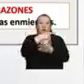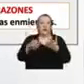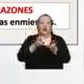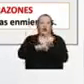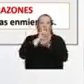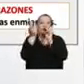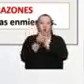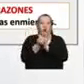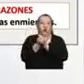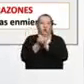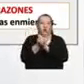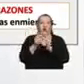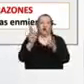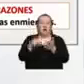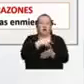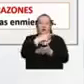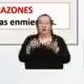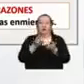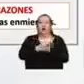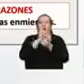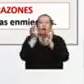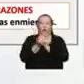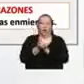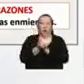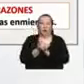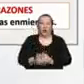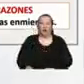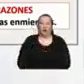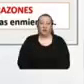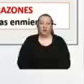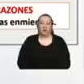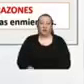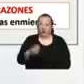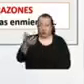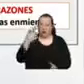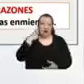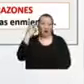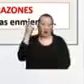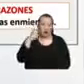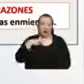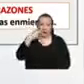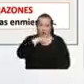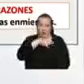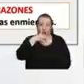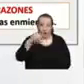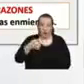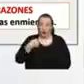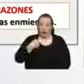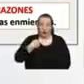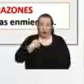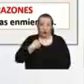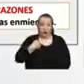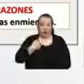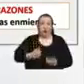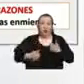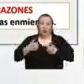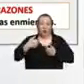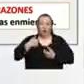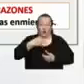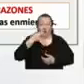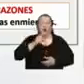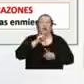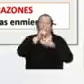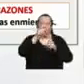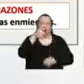una reforma escúcheme ecuatoriana ecuatorial y si estoy mintiendo digan no estoy mintiendo yo no miento pregunte a la afp